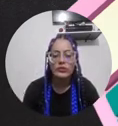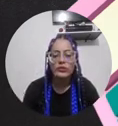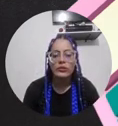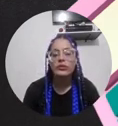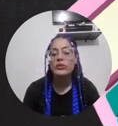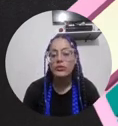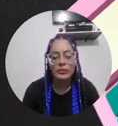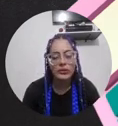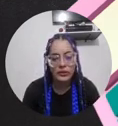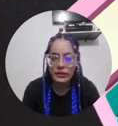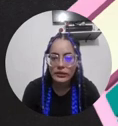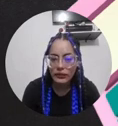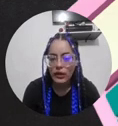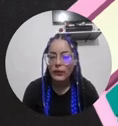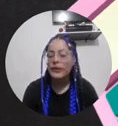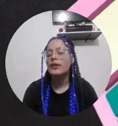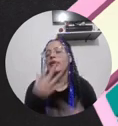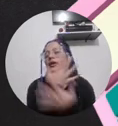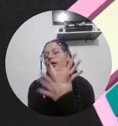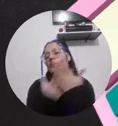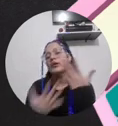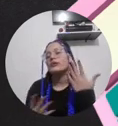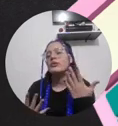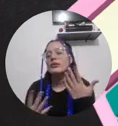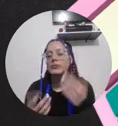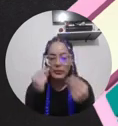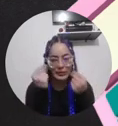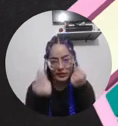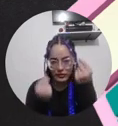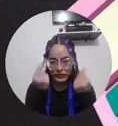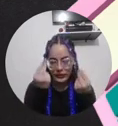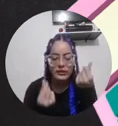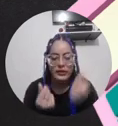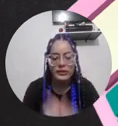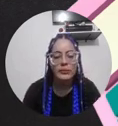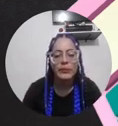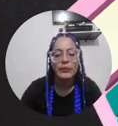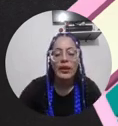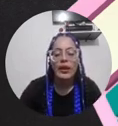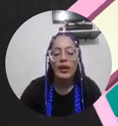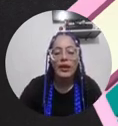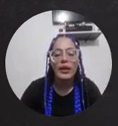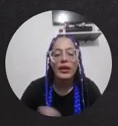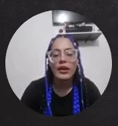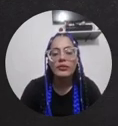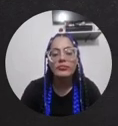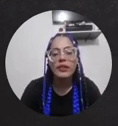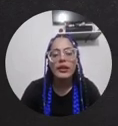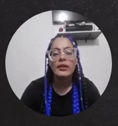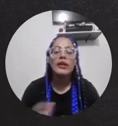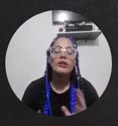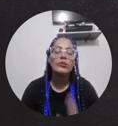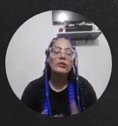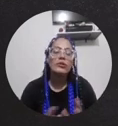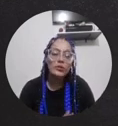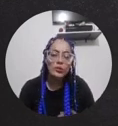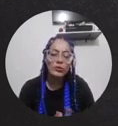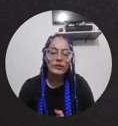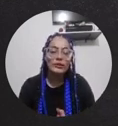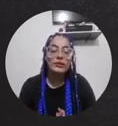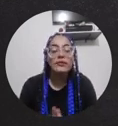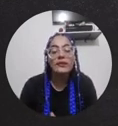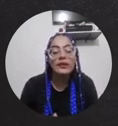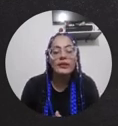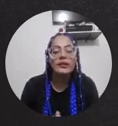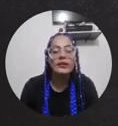hablarte de lo que son los instrumentos de renta fija variable, en lo que son las matemáticas financieras. En algunos de los